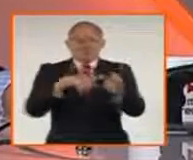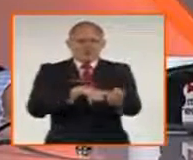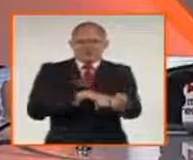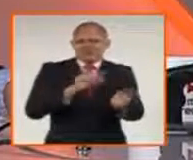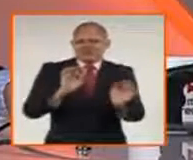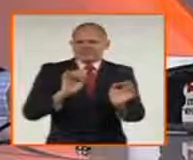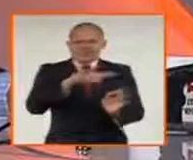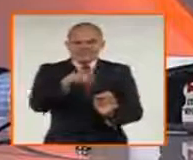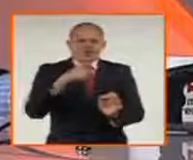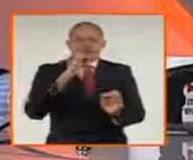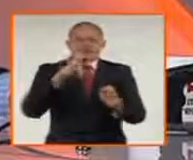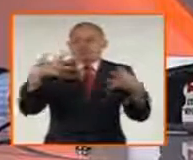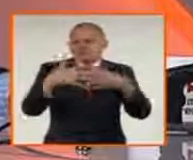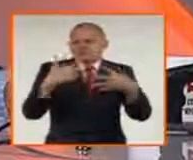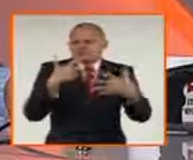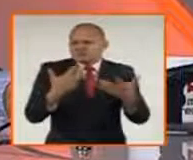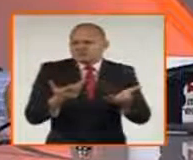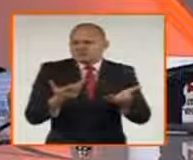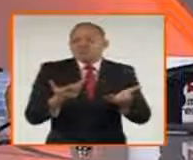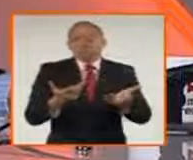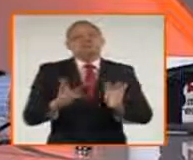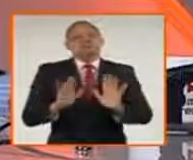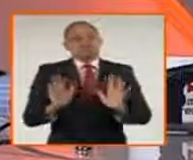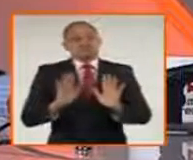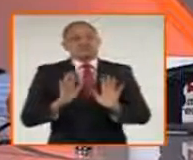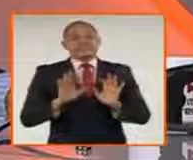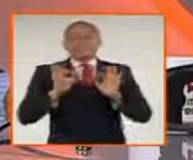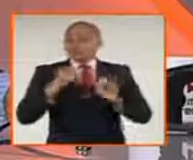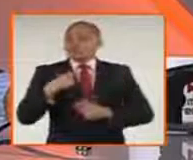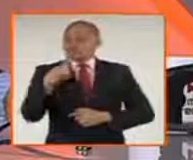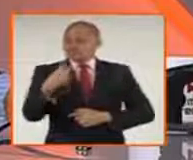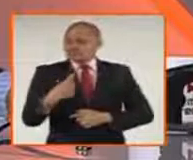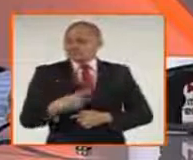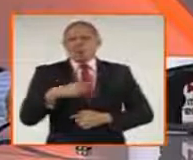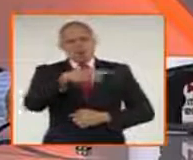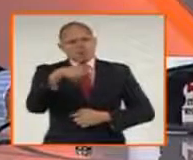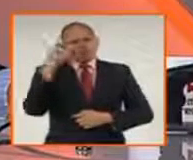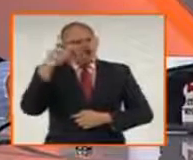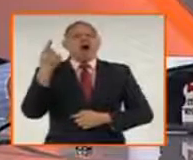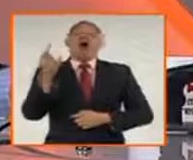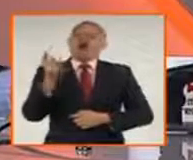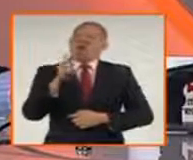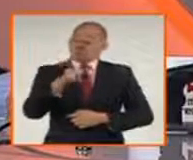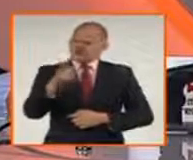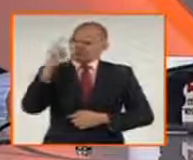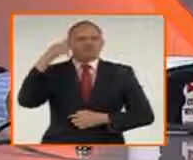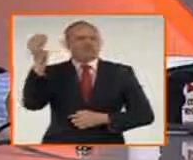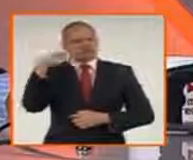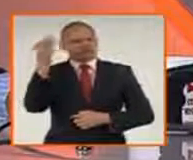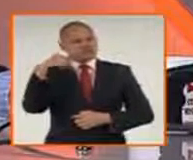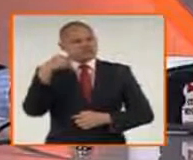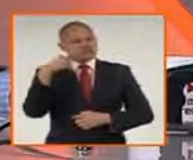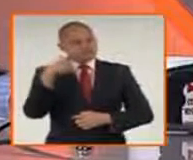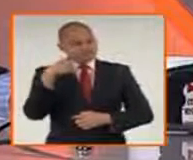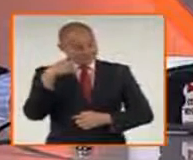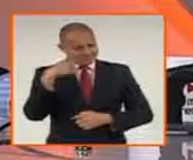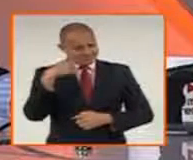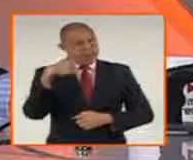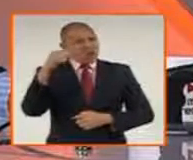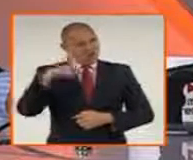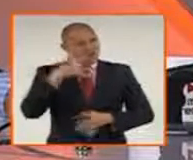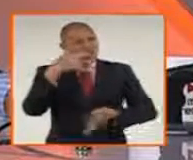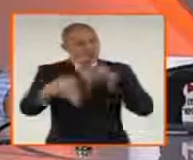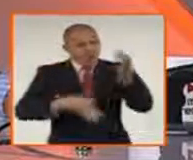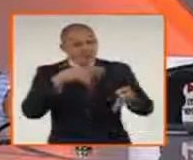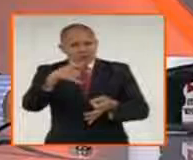pasada, uno cree que sabe algo hasta que se da cuenta cuando se acerca a los especialistas, que prácticamente conocemos poco o